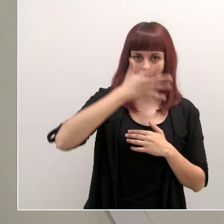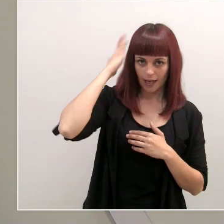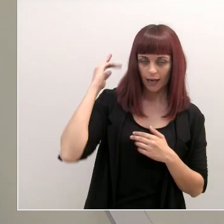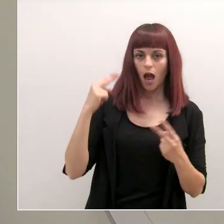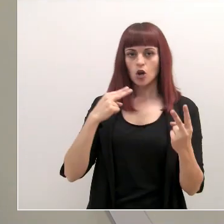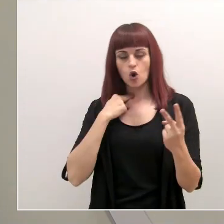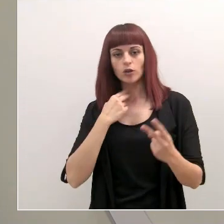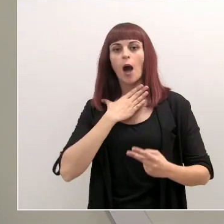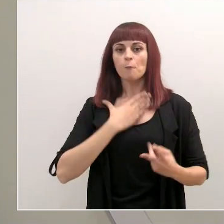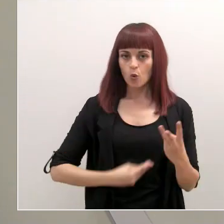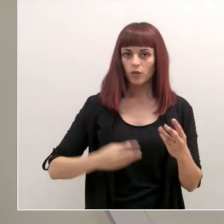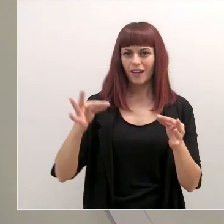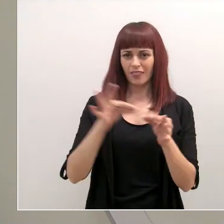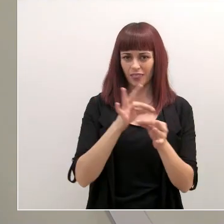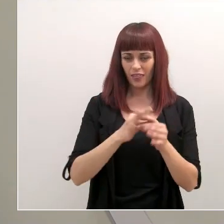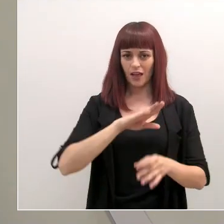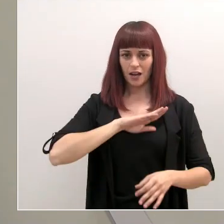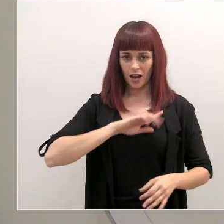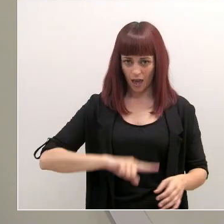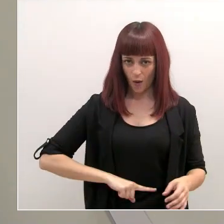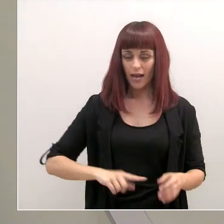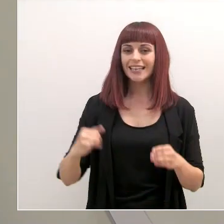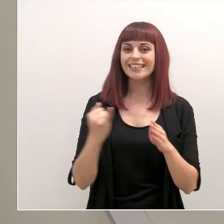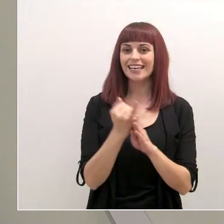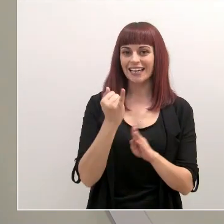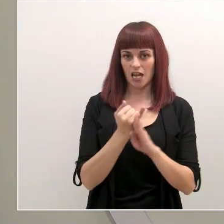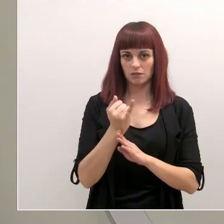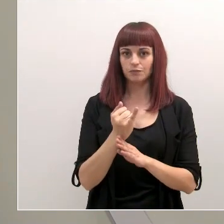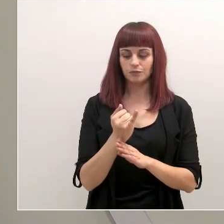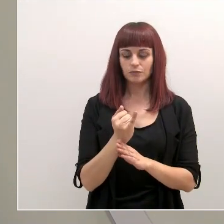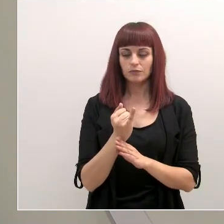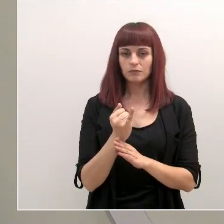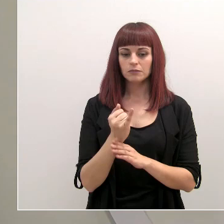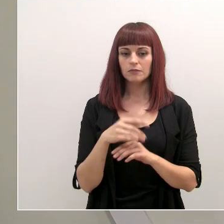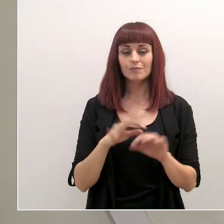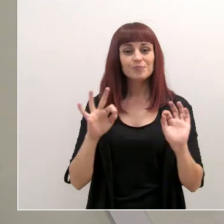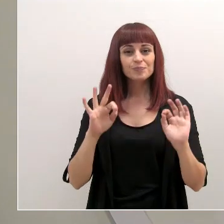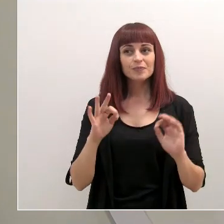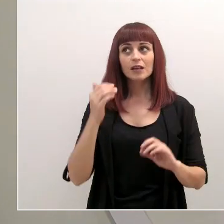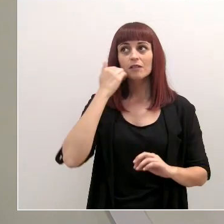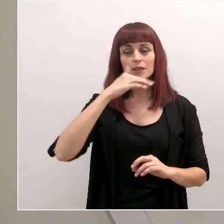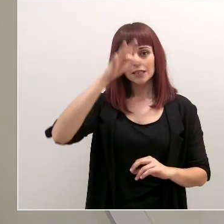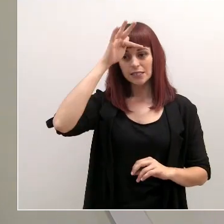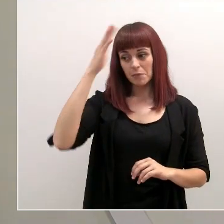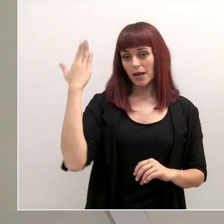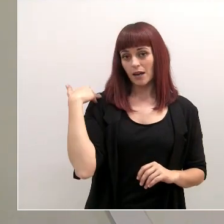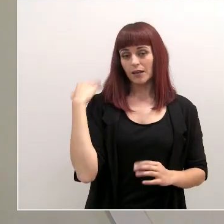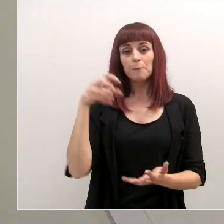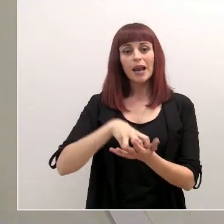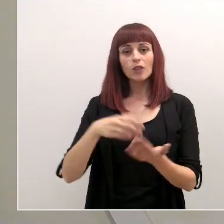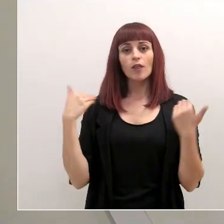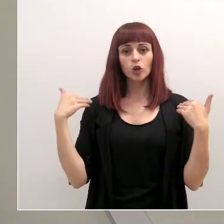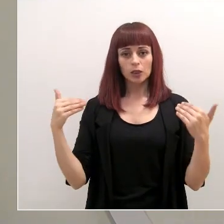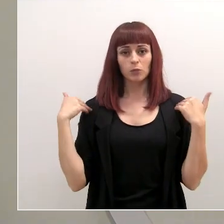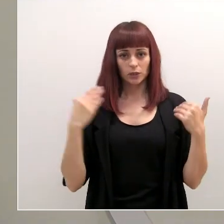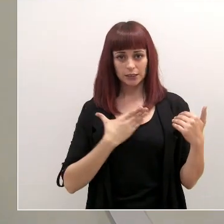Lorca, Murcia, Cieza, Caravaca y Yecla. En concreto, este pasado fin de semana, en el Palacio de los